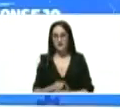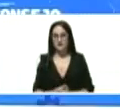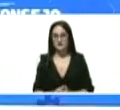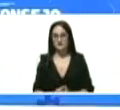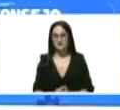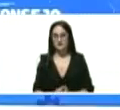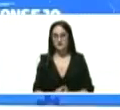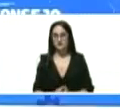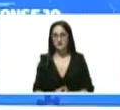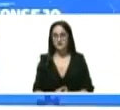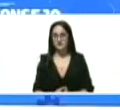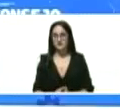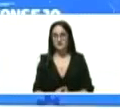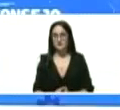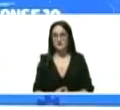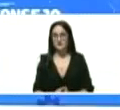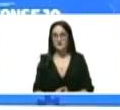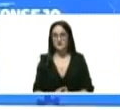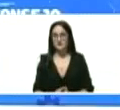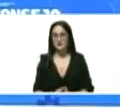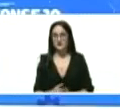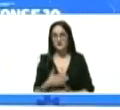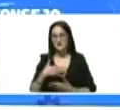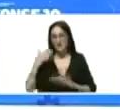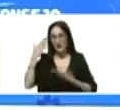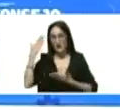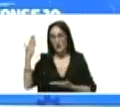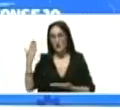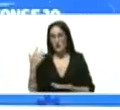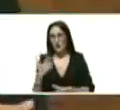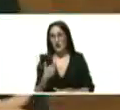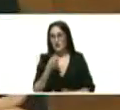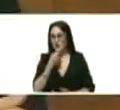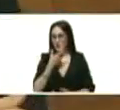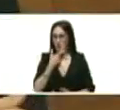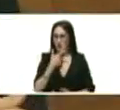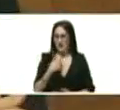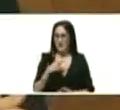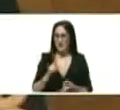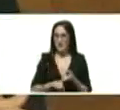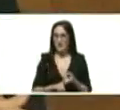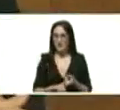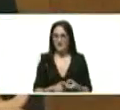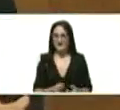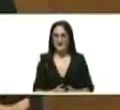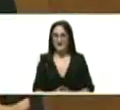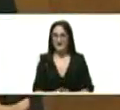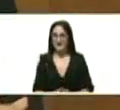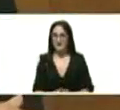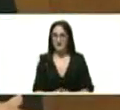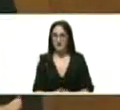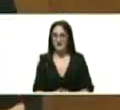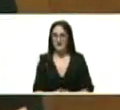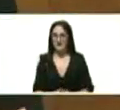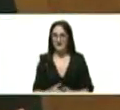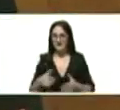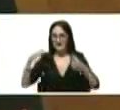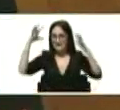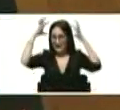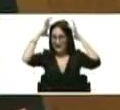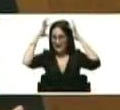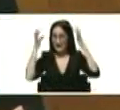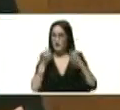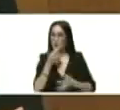Cilita, super Cilita, mi saludo, no la había saludado, está bien bonita Cilita, ¿vale? ¿Ah? Ese cintillo le luce,